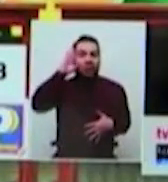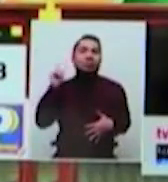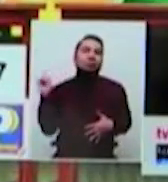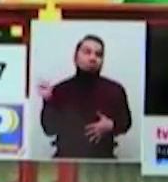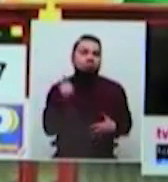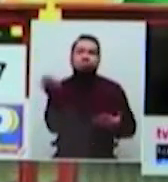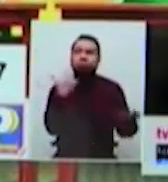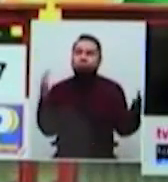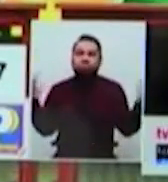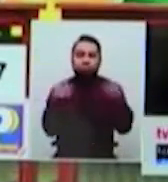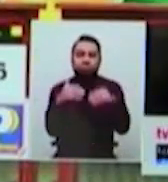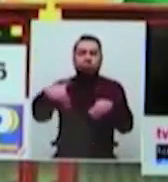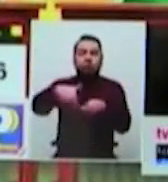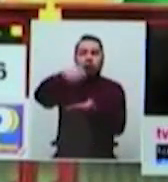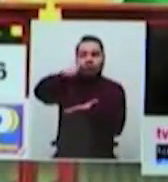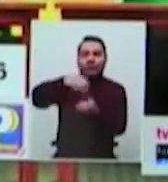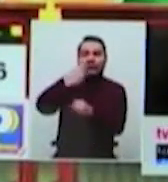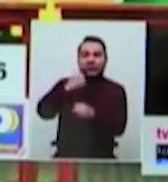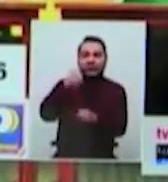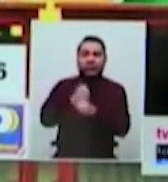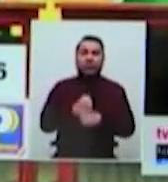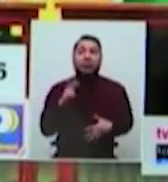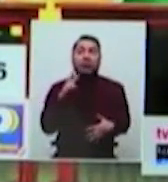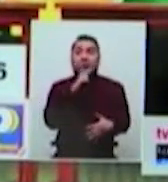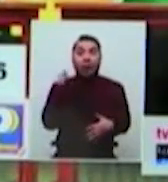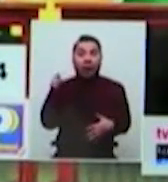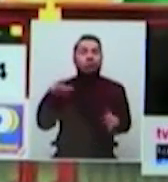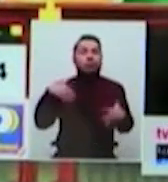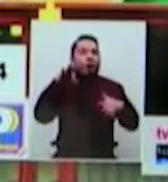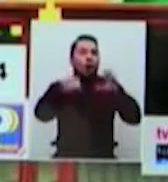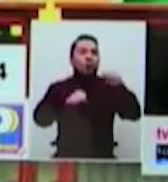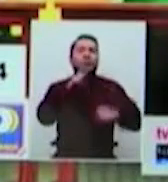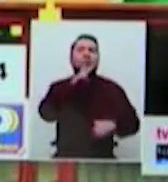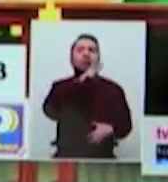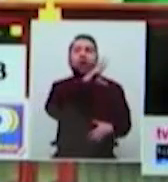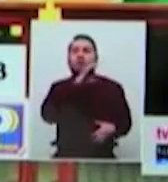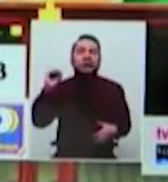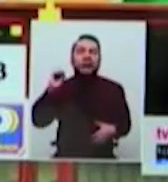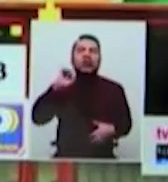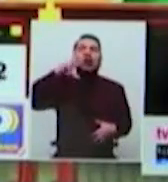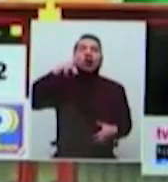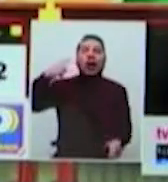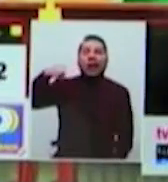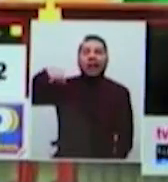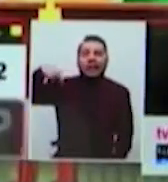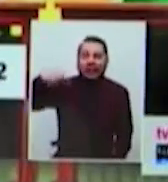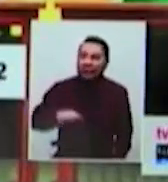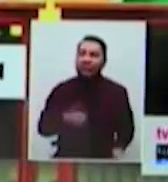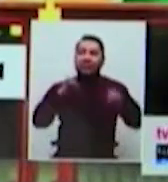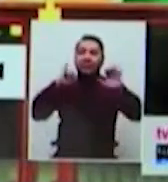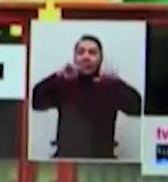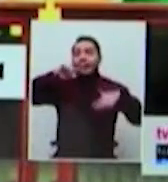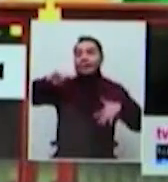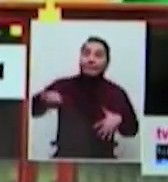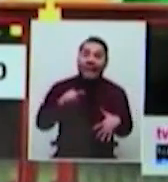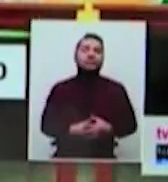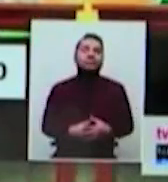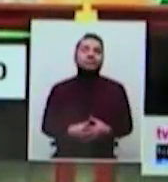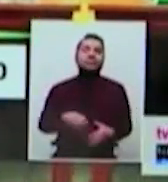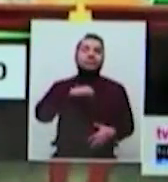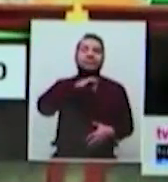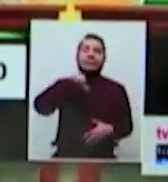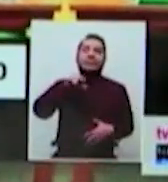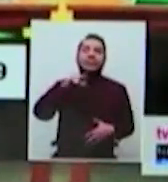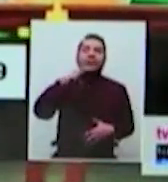saber quién es el segundo que lo va a suceder, que lo va a reemplazar, que también tiene problemas judiciales. Entonces, la pregunta